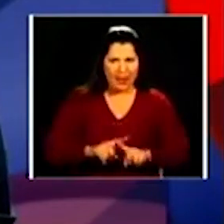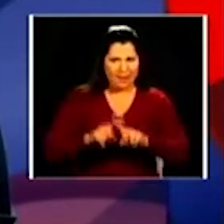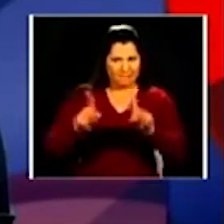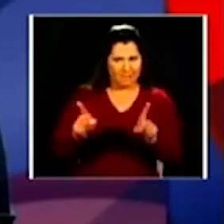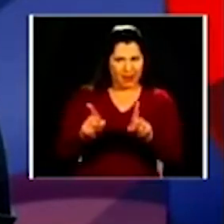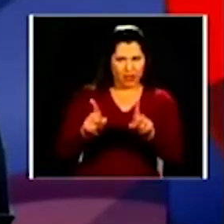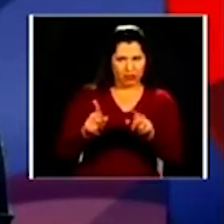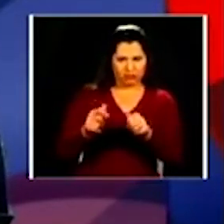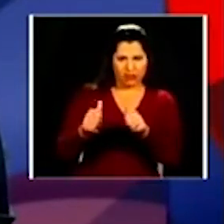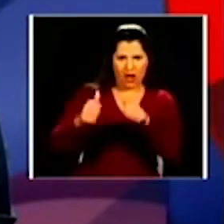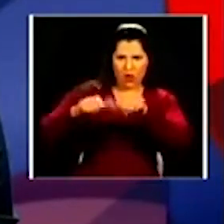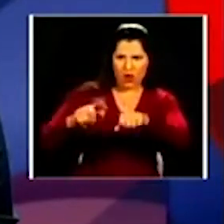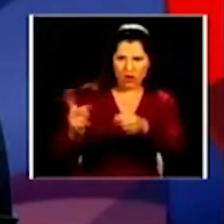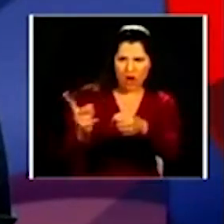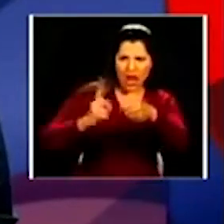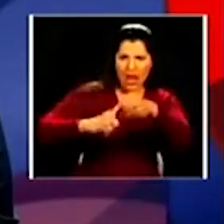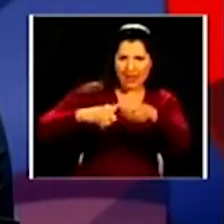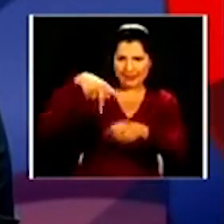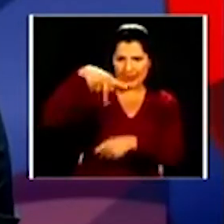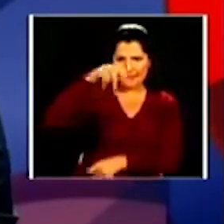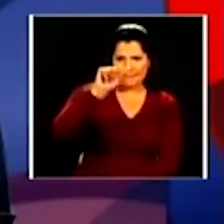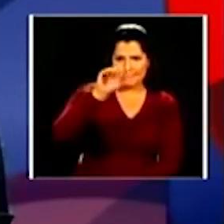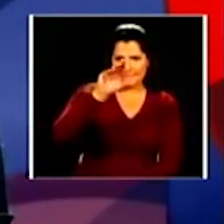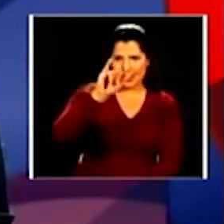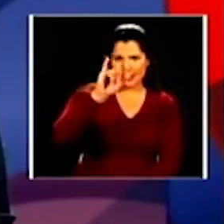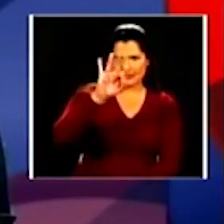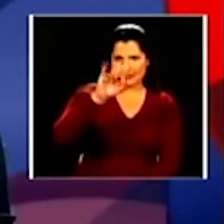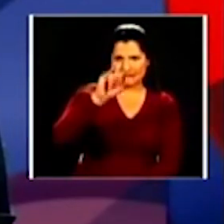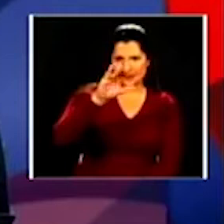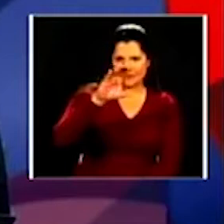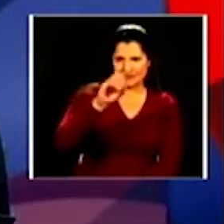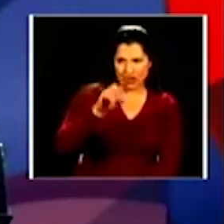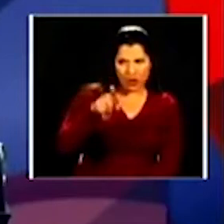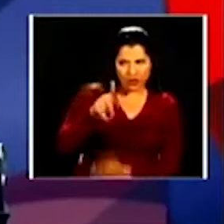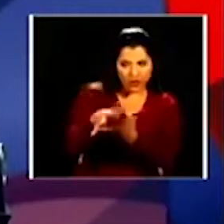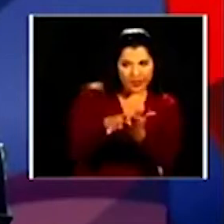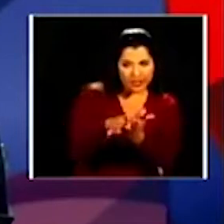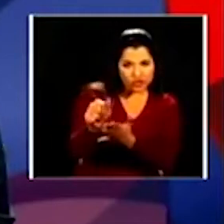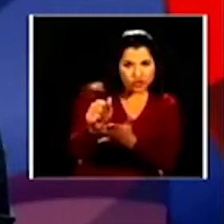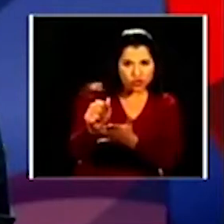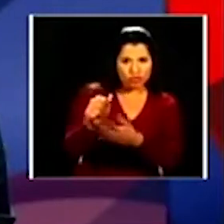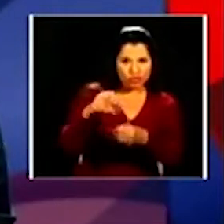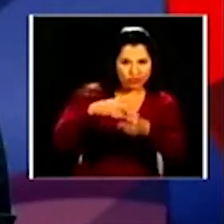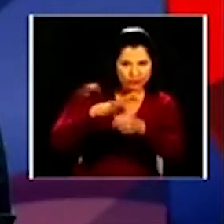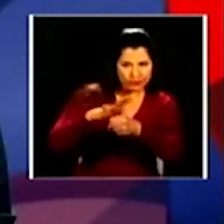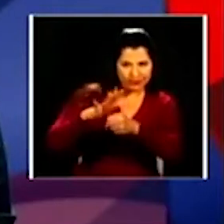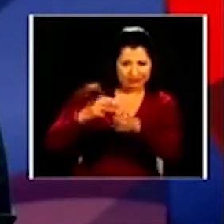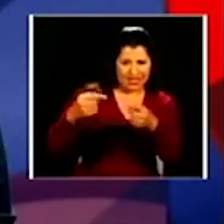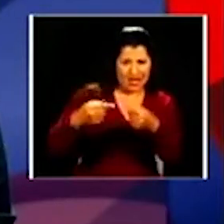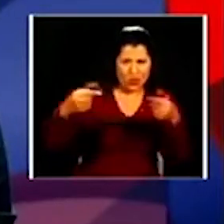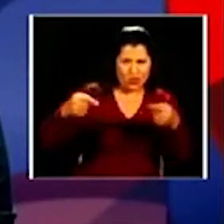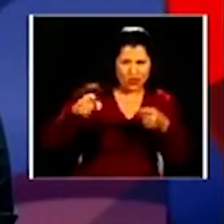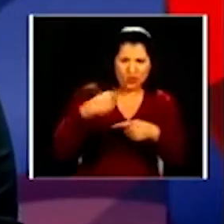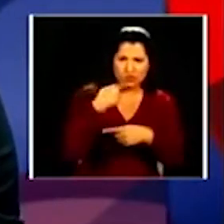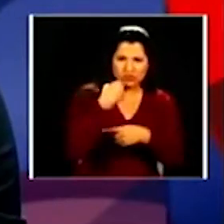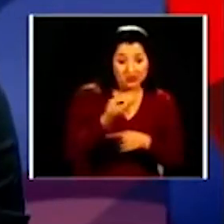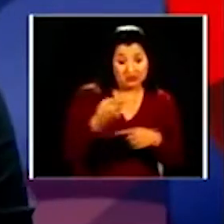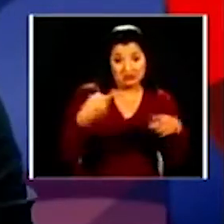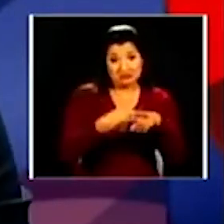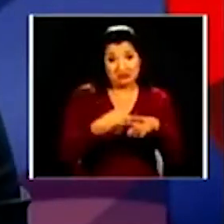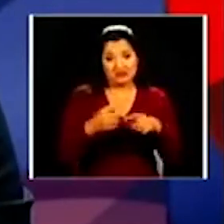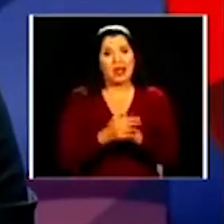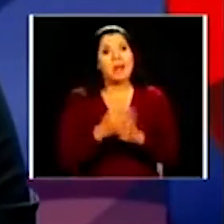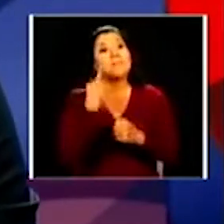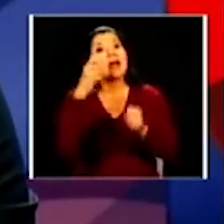sin más, como lo han propuesto su partido, destruye nuestro sector agropecuario. Va en contra de lo que usted mismo está planteando. Para proteger el bolsillo de